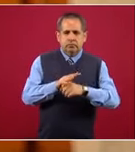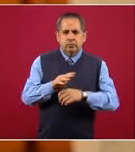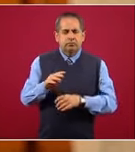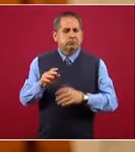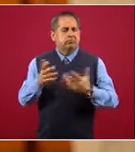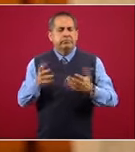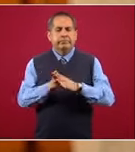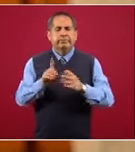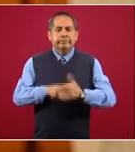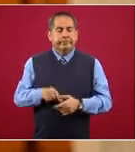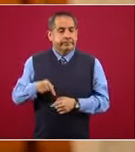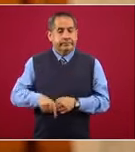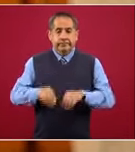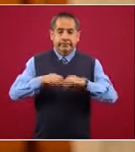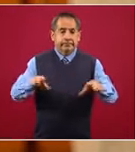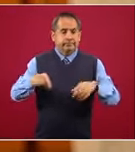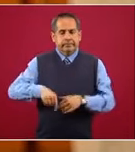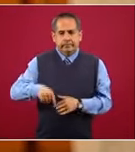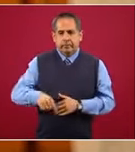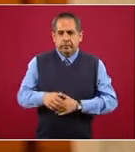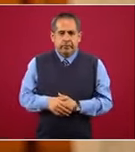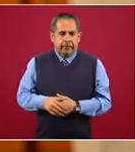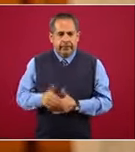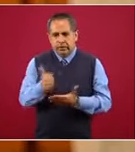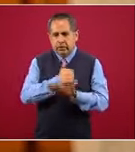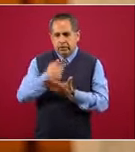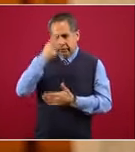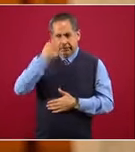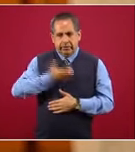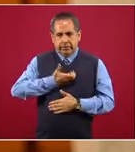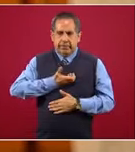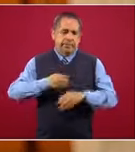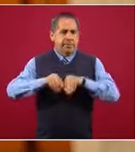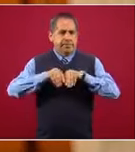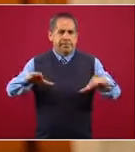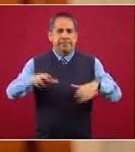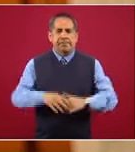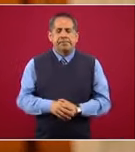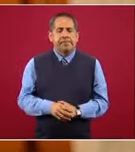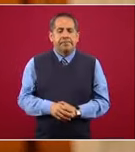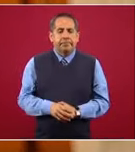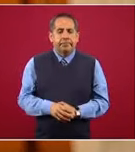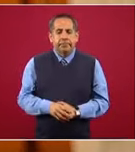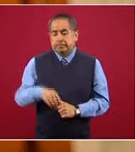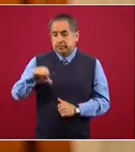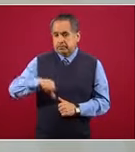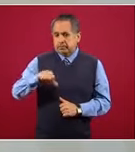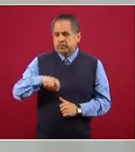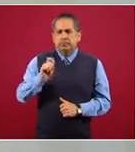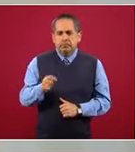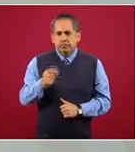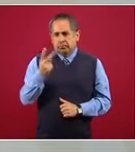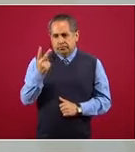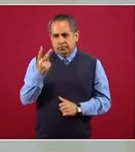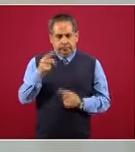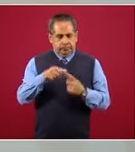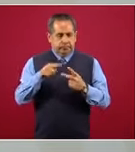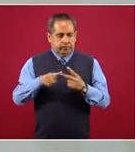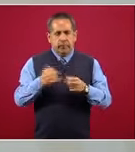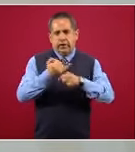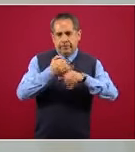SARS-CoV-2, desde aquí, desde Palacio Nacional de México, en la Ciudad de México. Hoy vamos a tener dos componentes, el